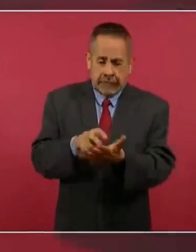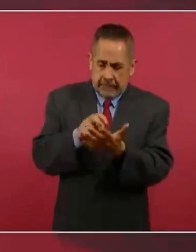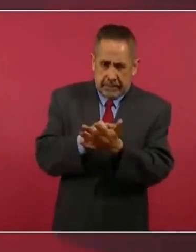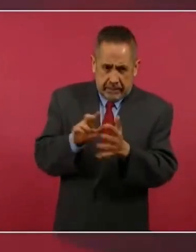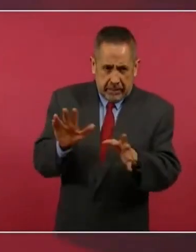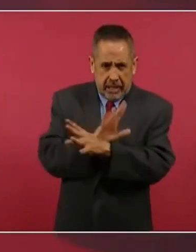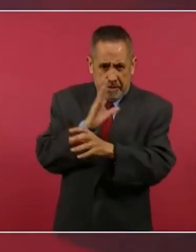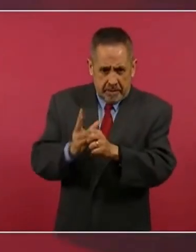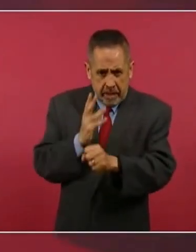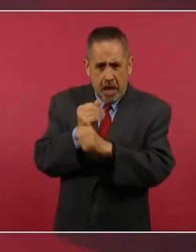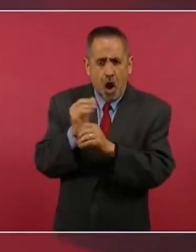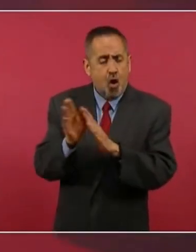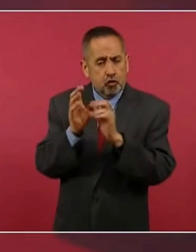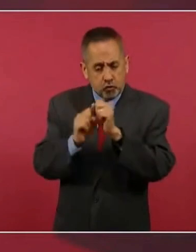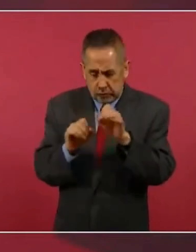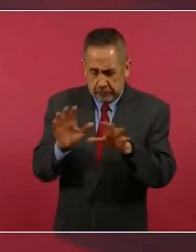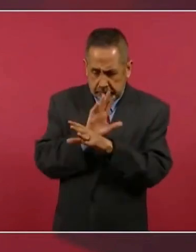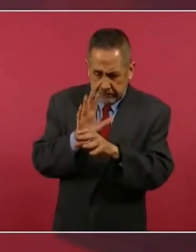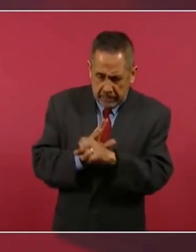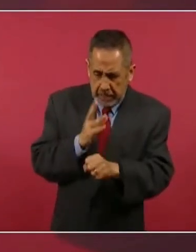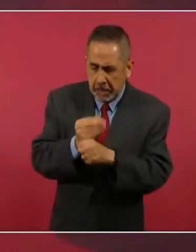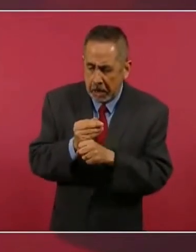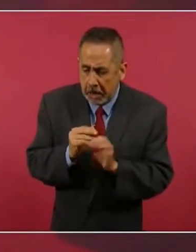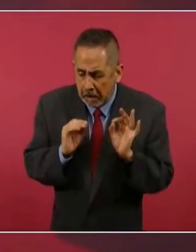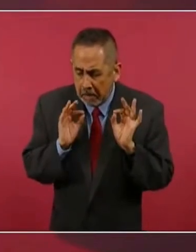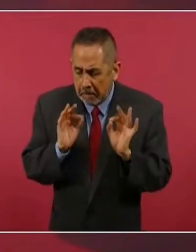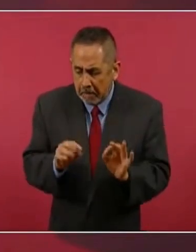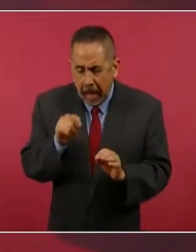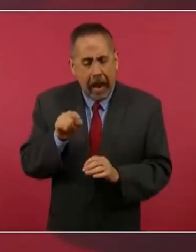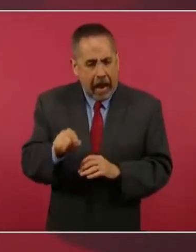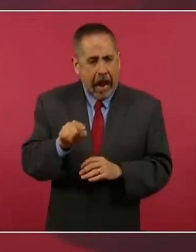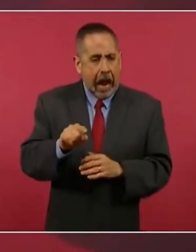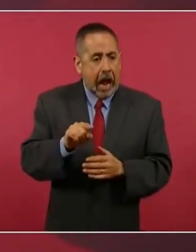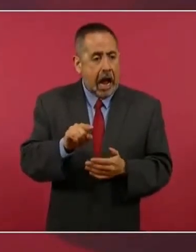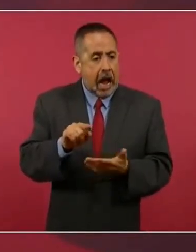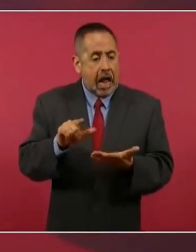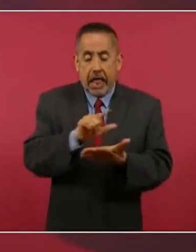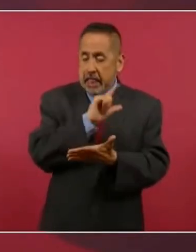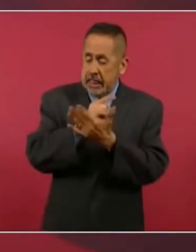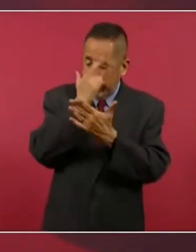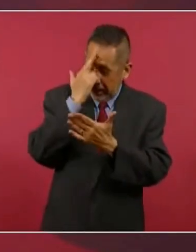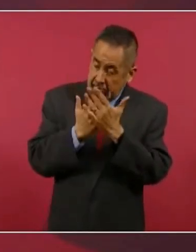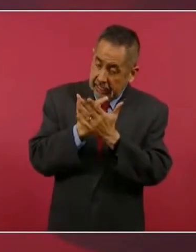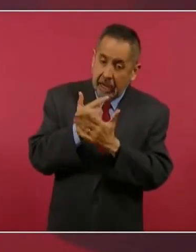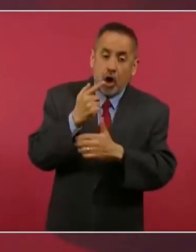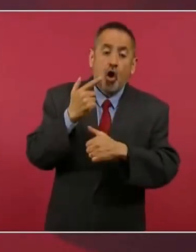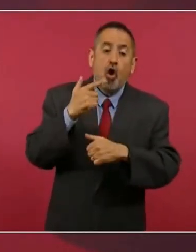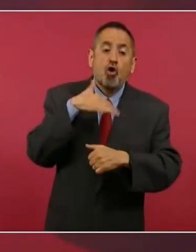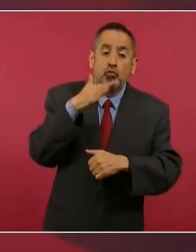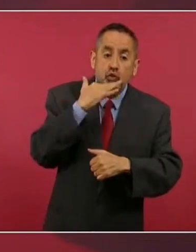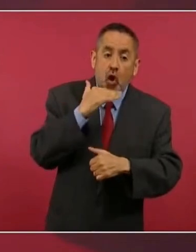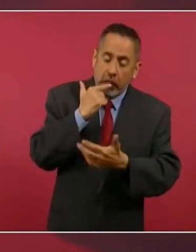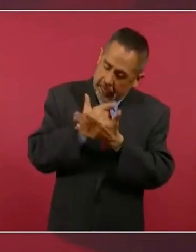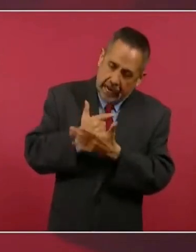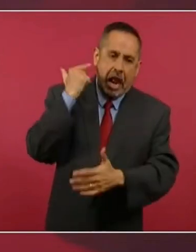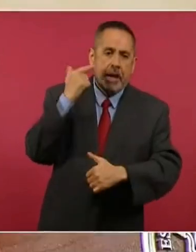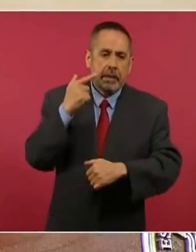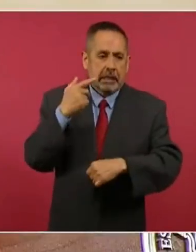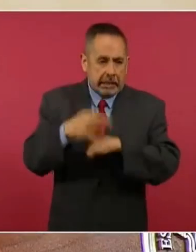reformaron la Constitución para declarar delito grave la corrupción.